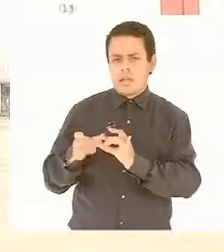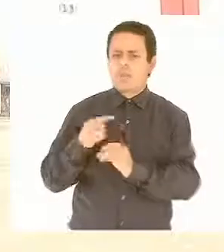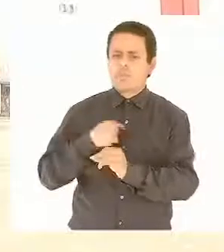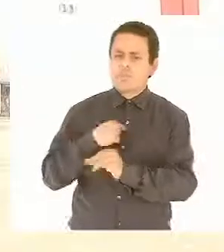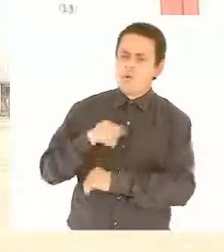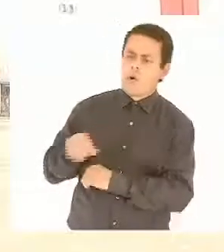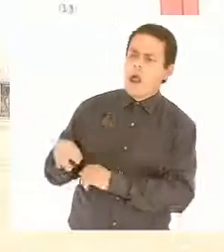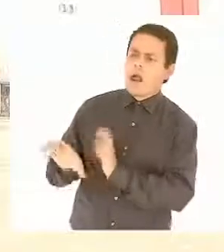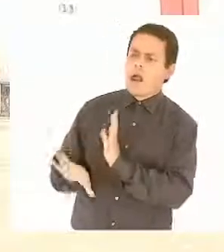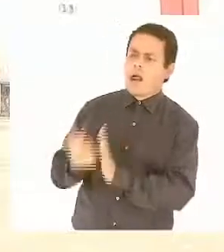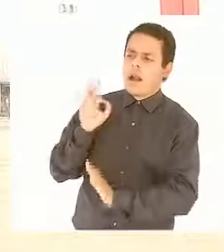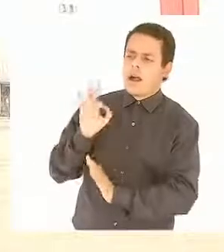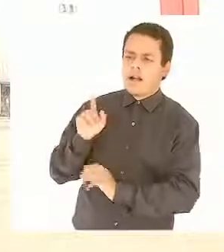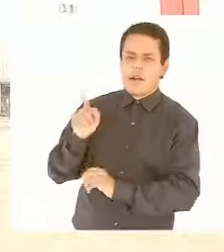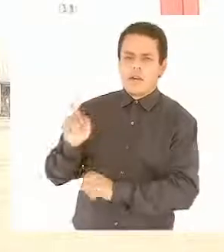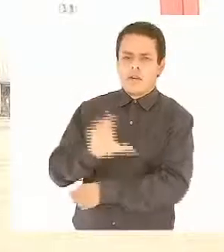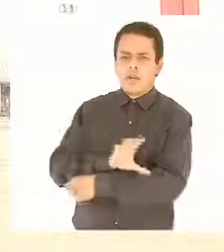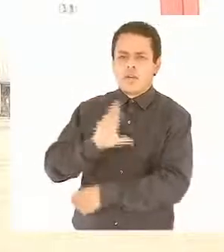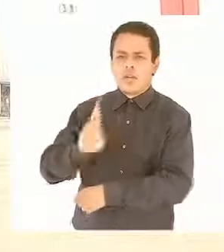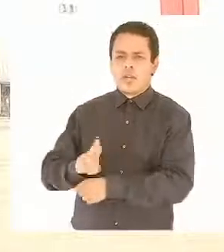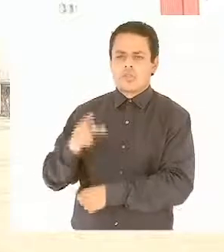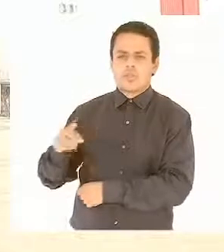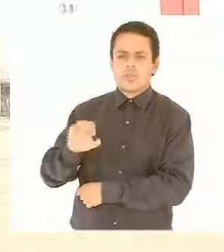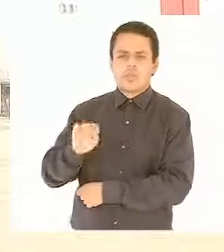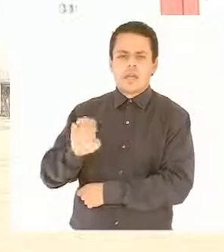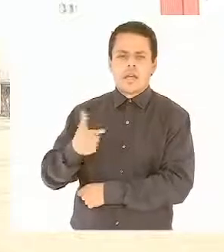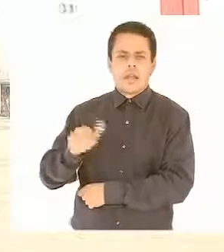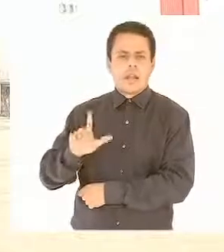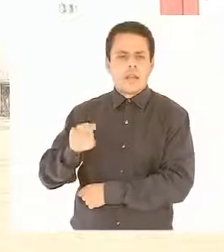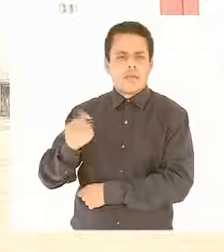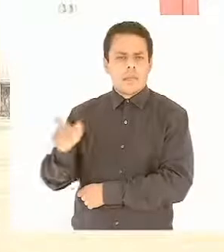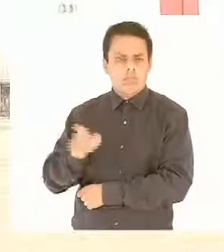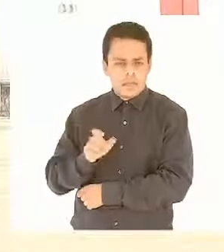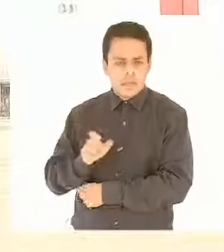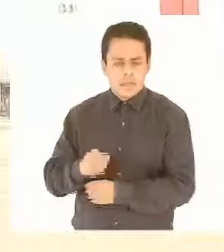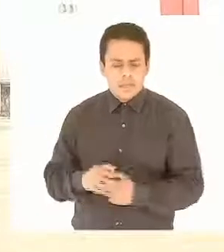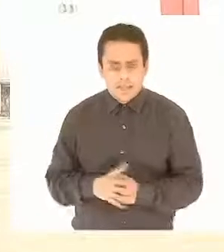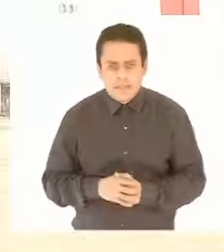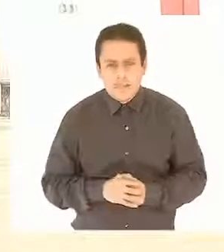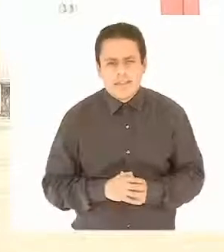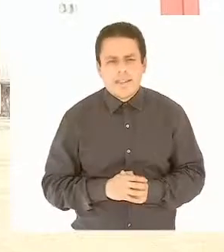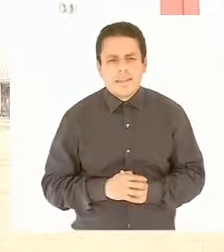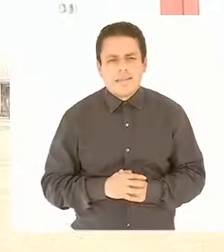el coordinador de Segalmex.